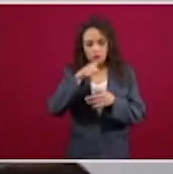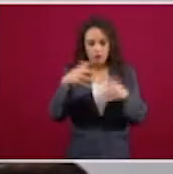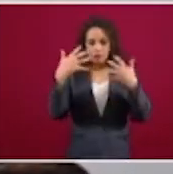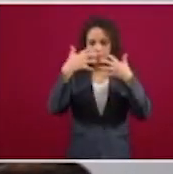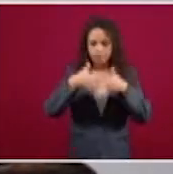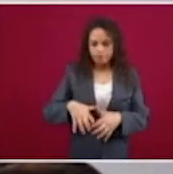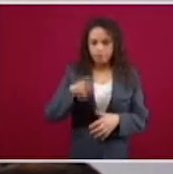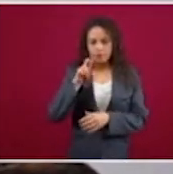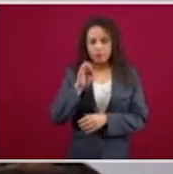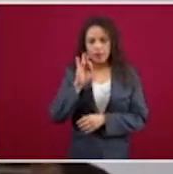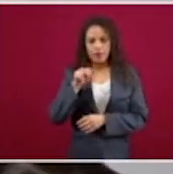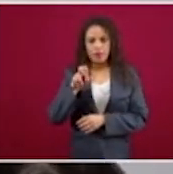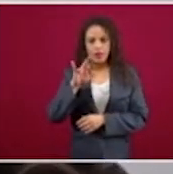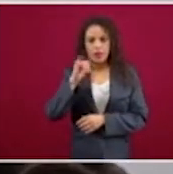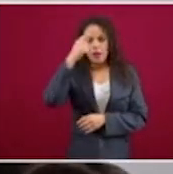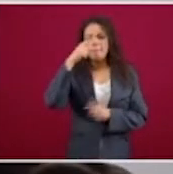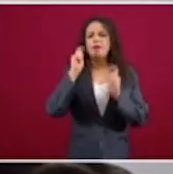para definir,